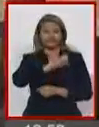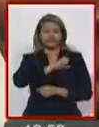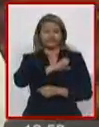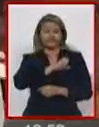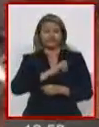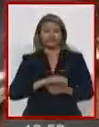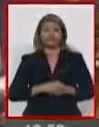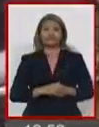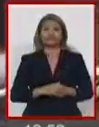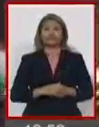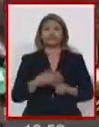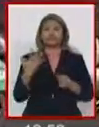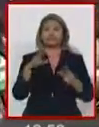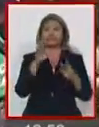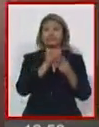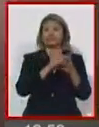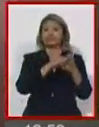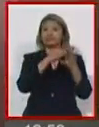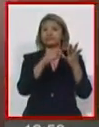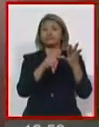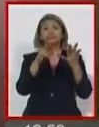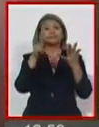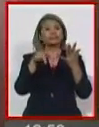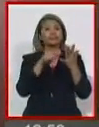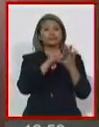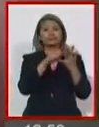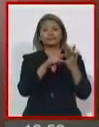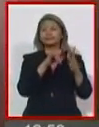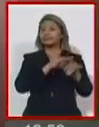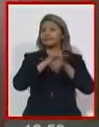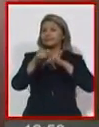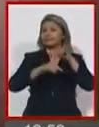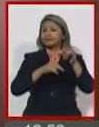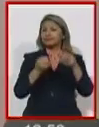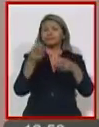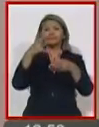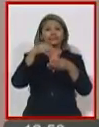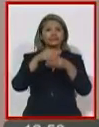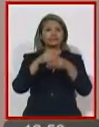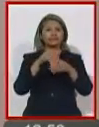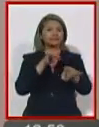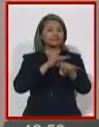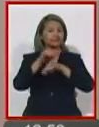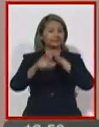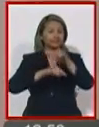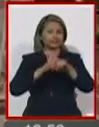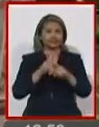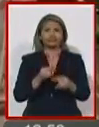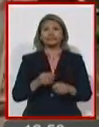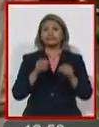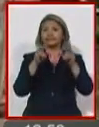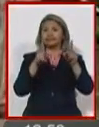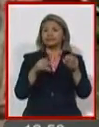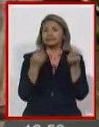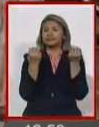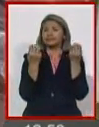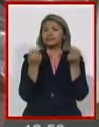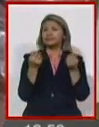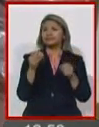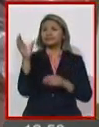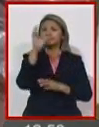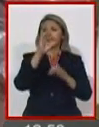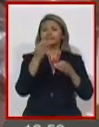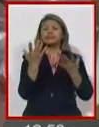Comando Departamental de la Policía prendió a 5 personas, quienes aparentemente están implicados en la estafa agravada con víctimas múltiples,